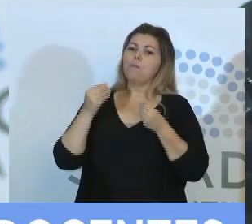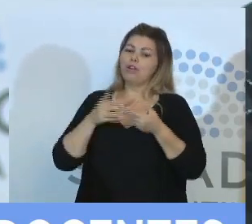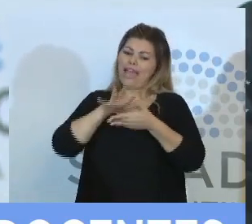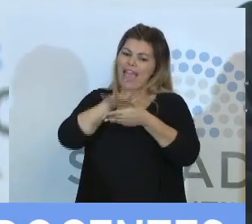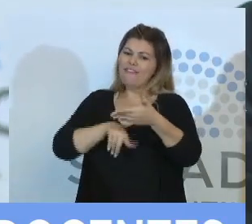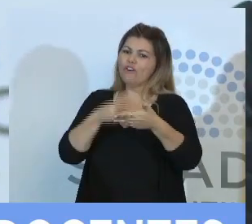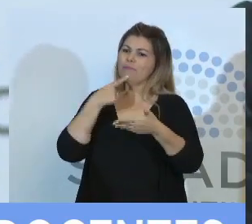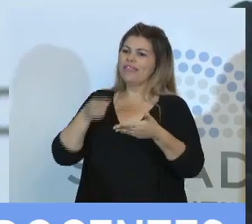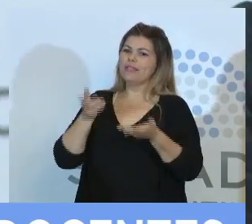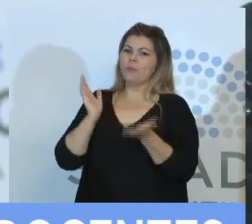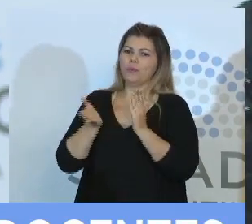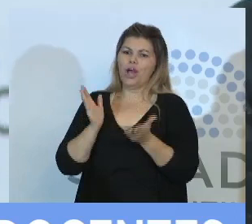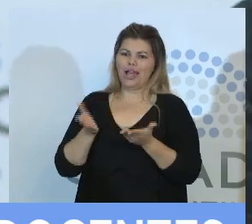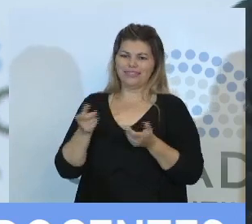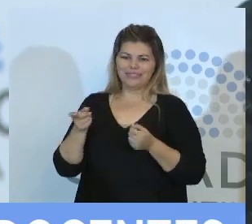decía que él era agresivo